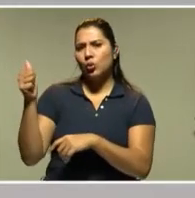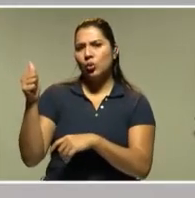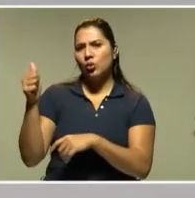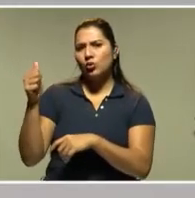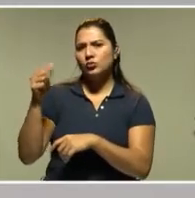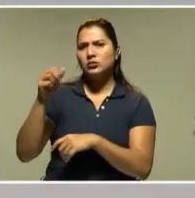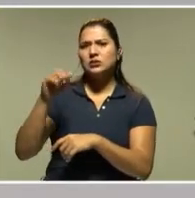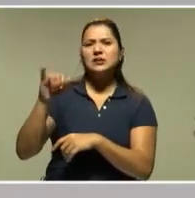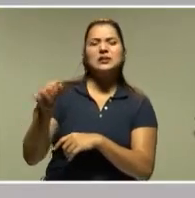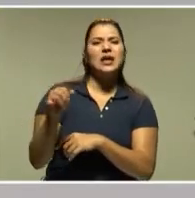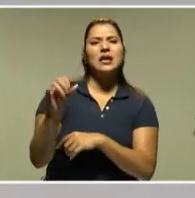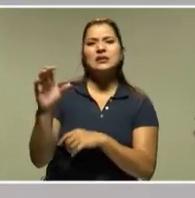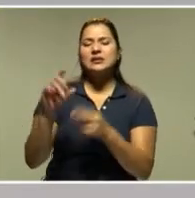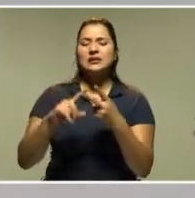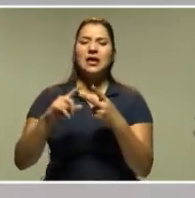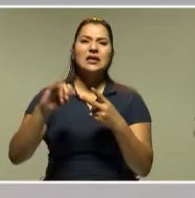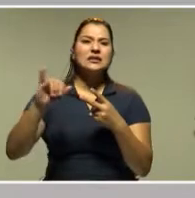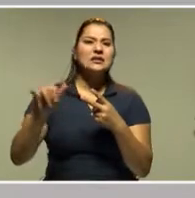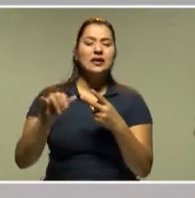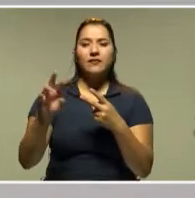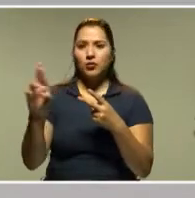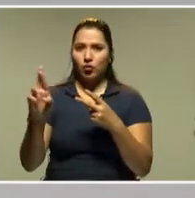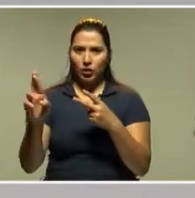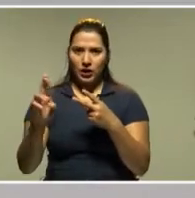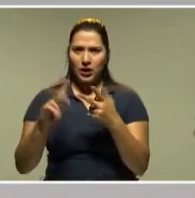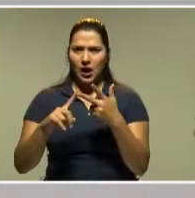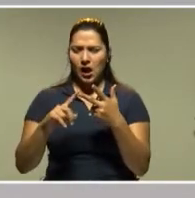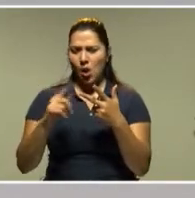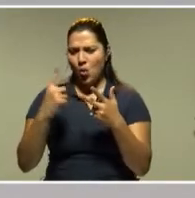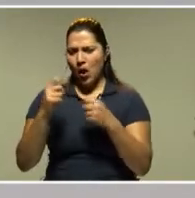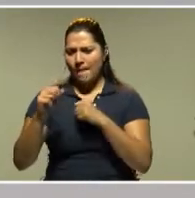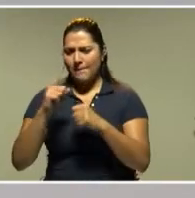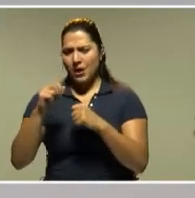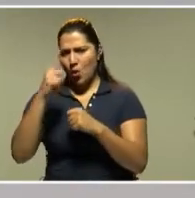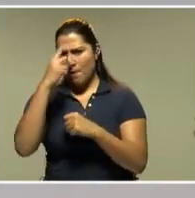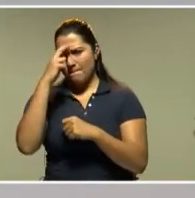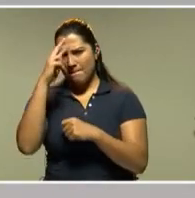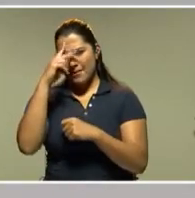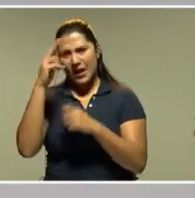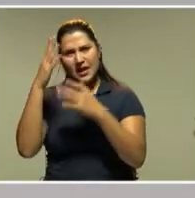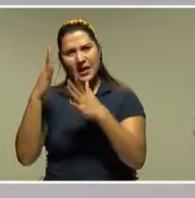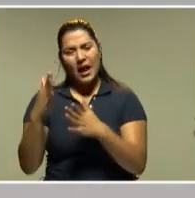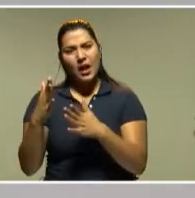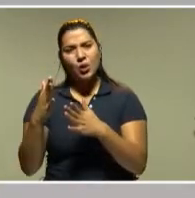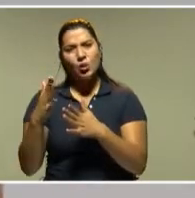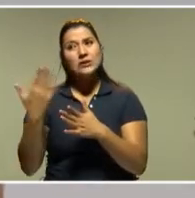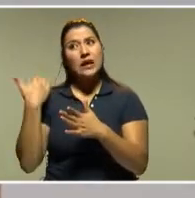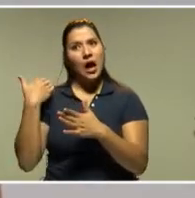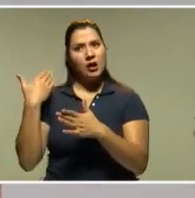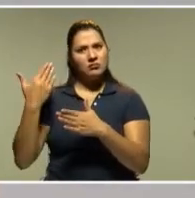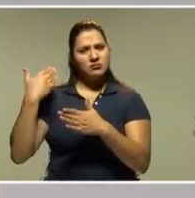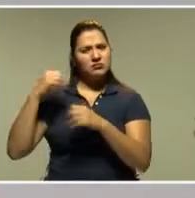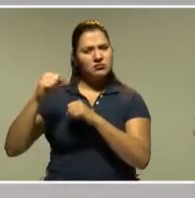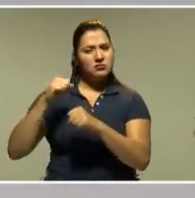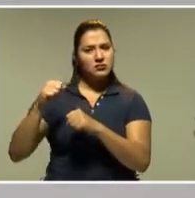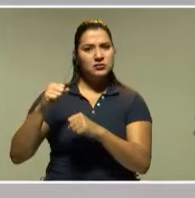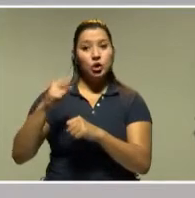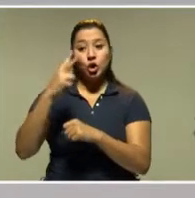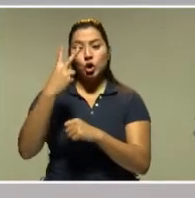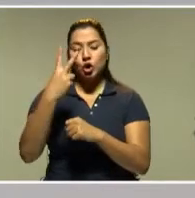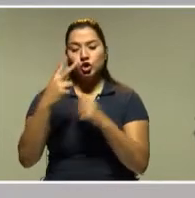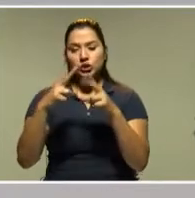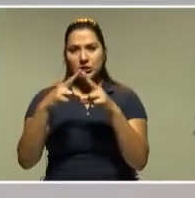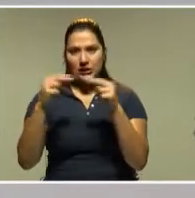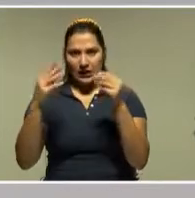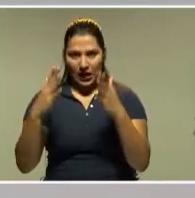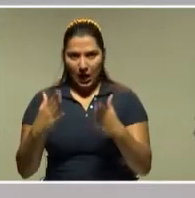Yerel César, Jennifer Rodríguez, una pelea de un mexicano que peleó anteriormente, dos